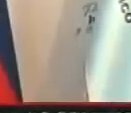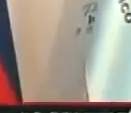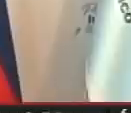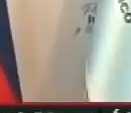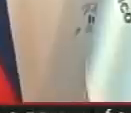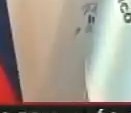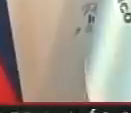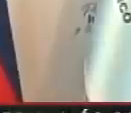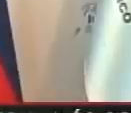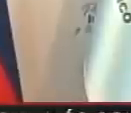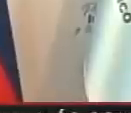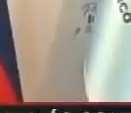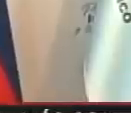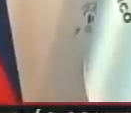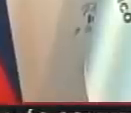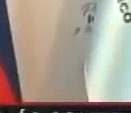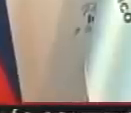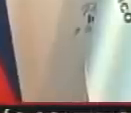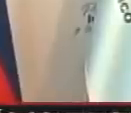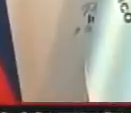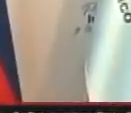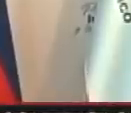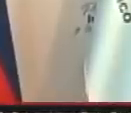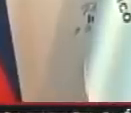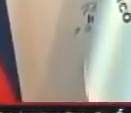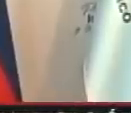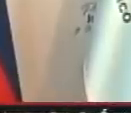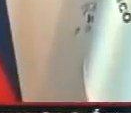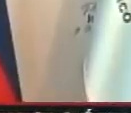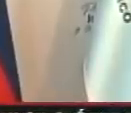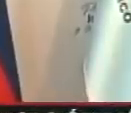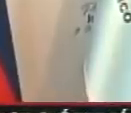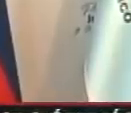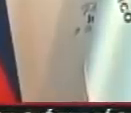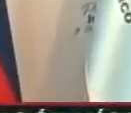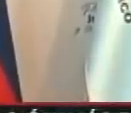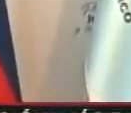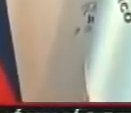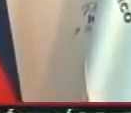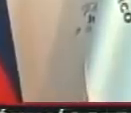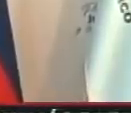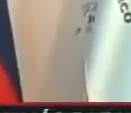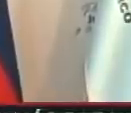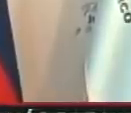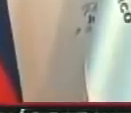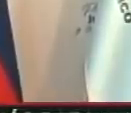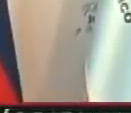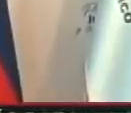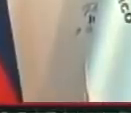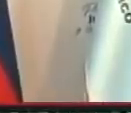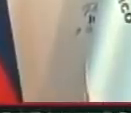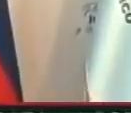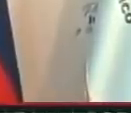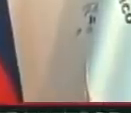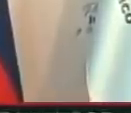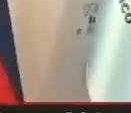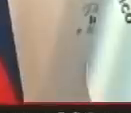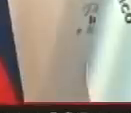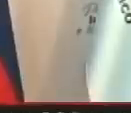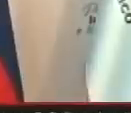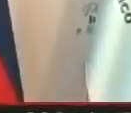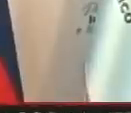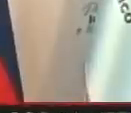siempre cobijados, siempre arropados por la impunidad absoluta que